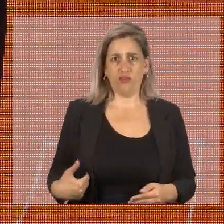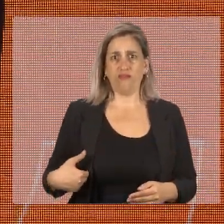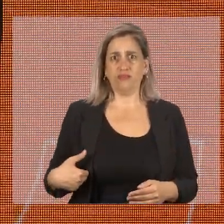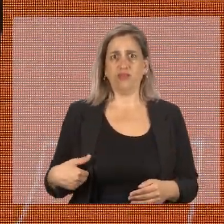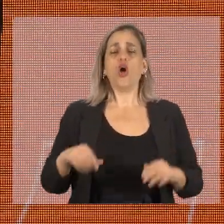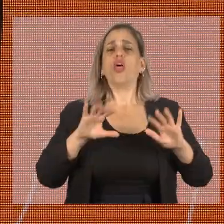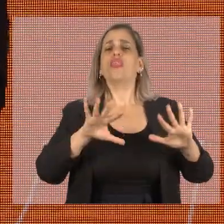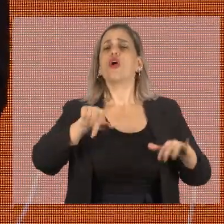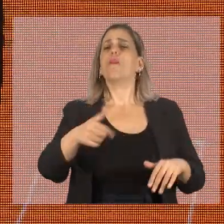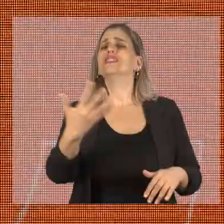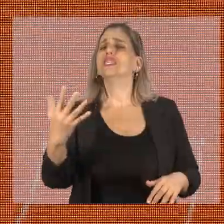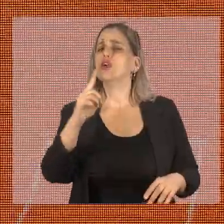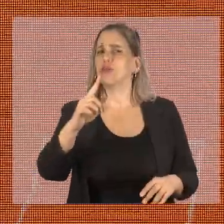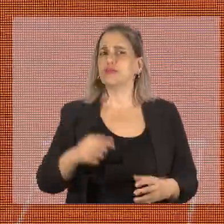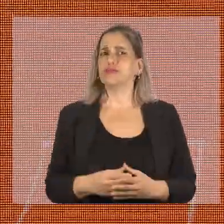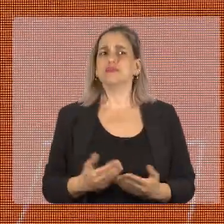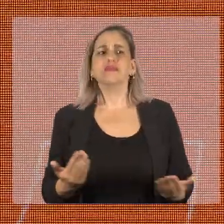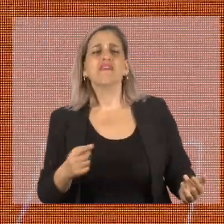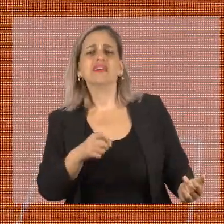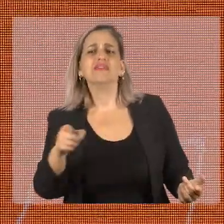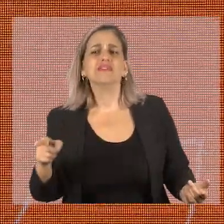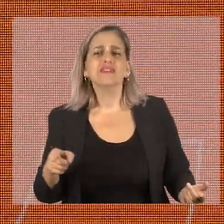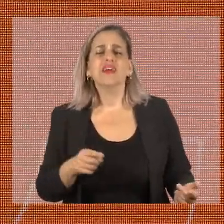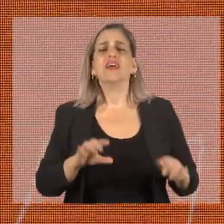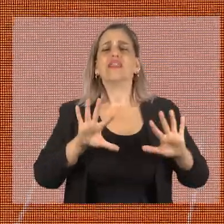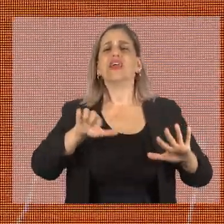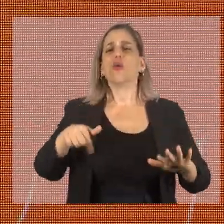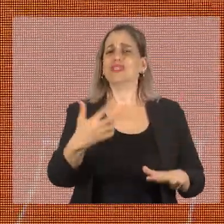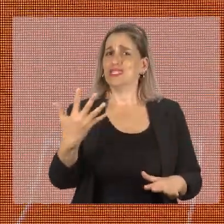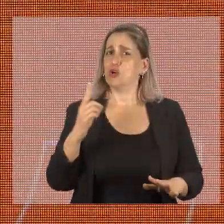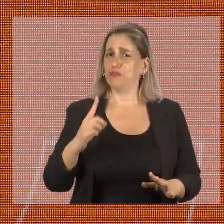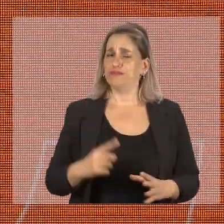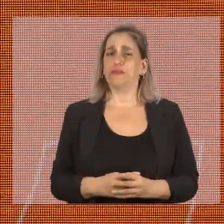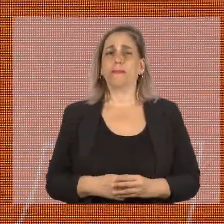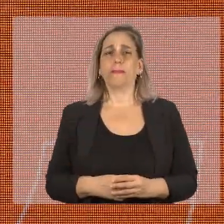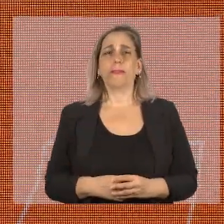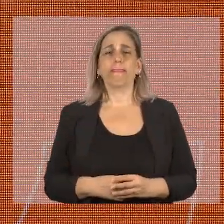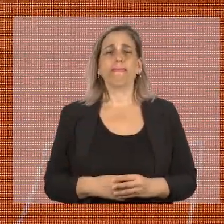No, ¿10,5? ¿Quién da más? 10,5.